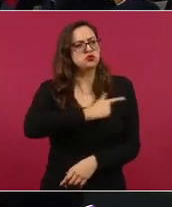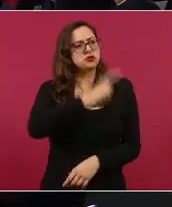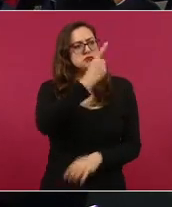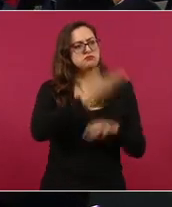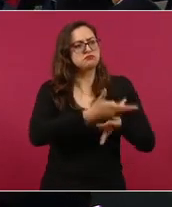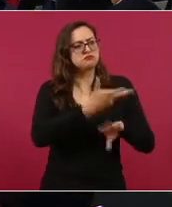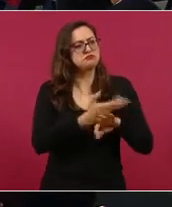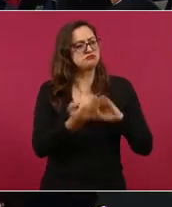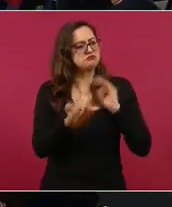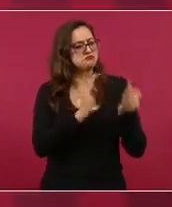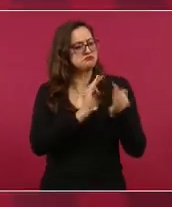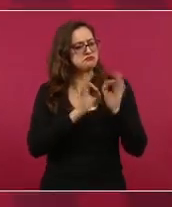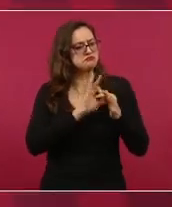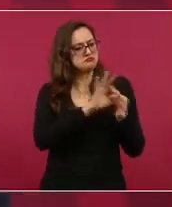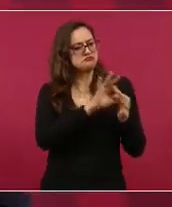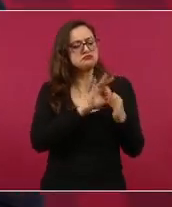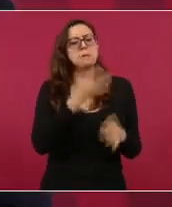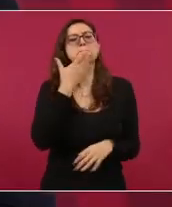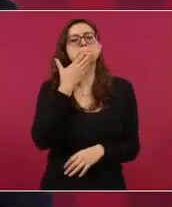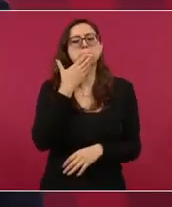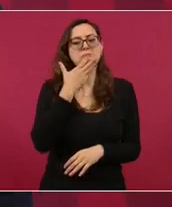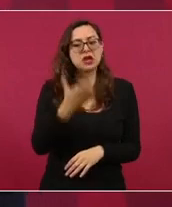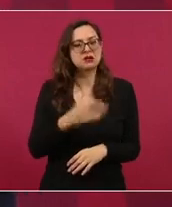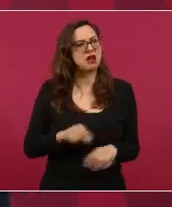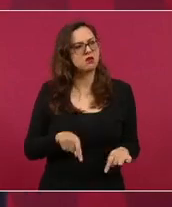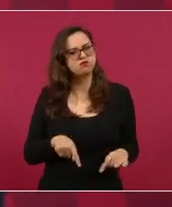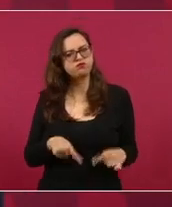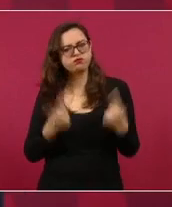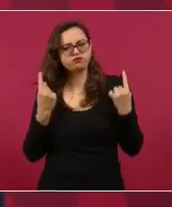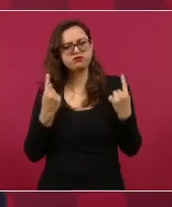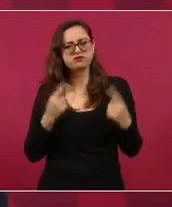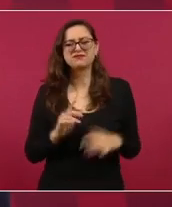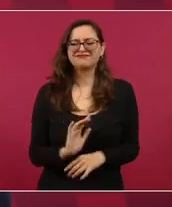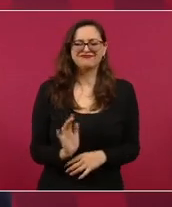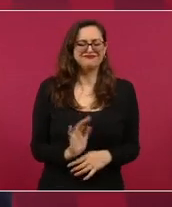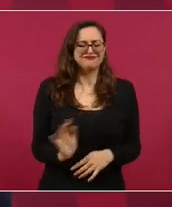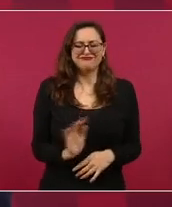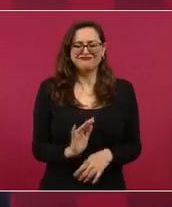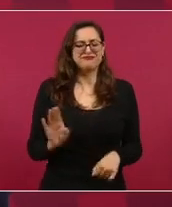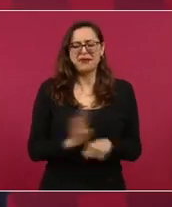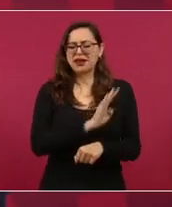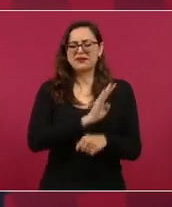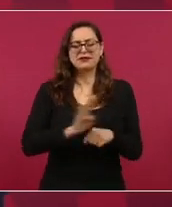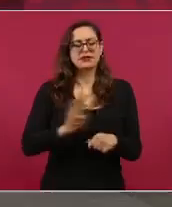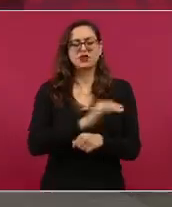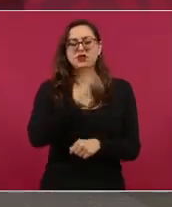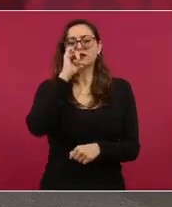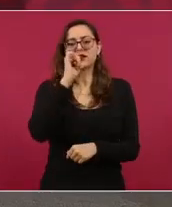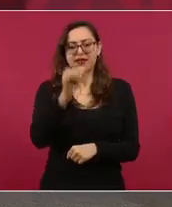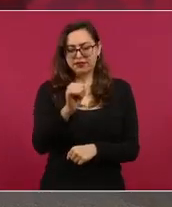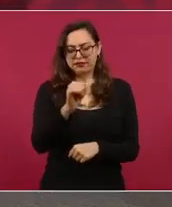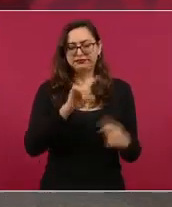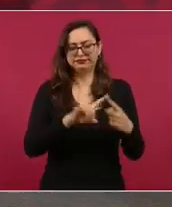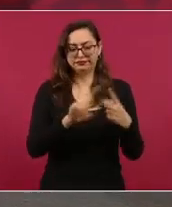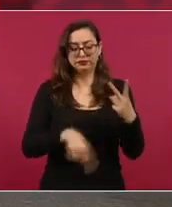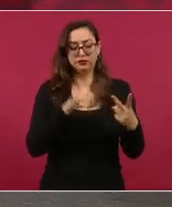Consideramos que no nos conviene pelearnos. Además, el presidente Biden